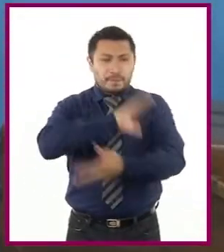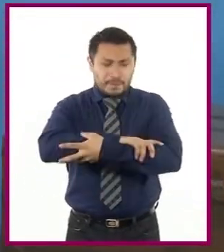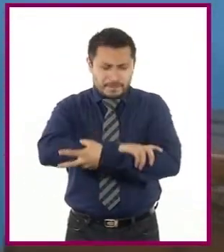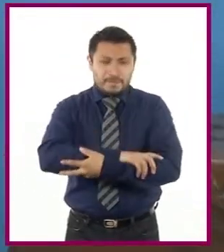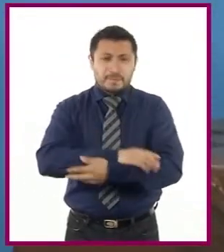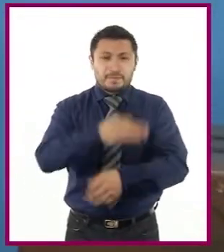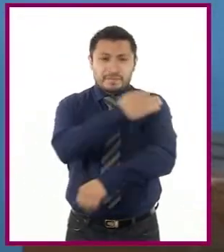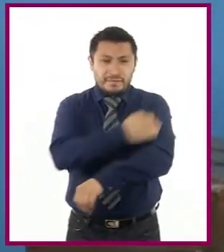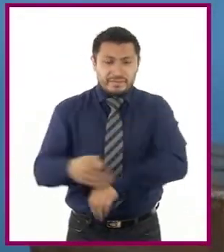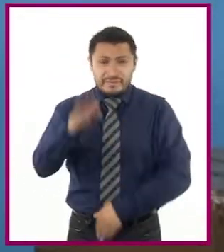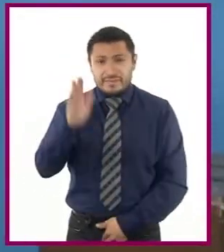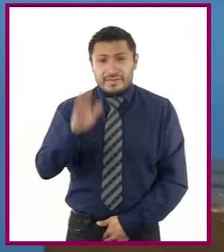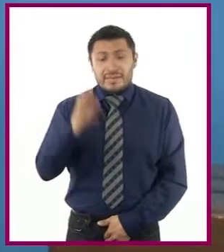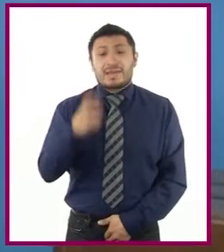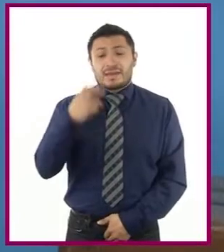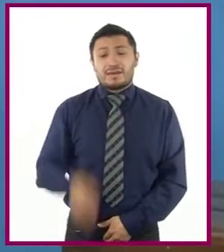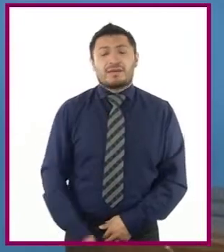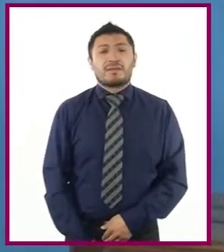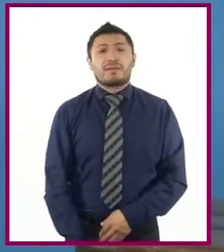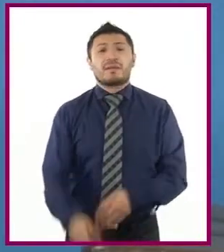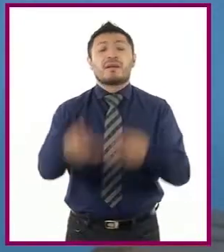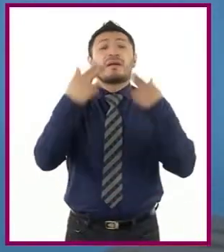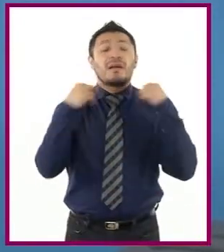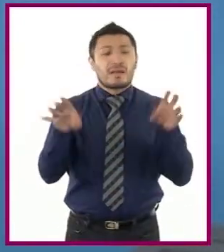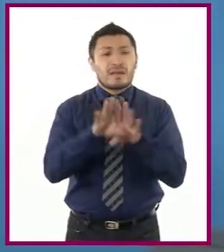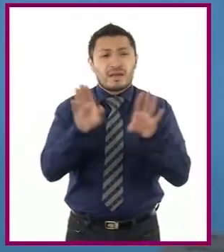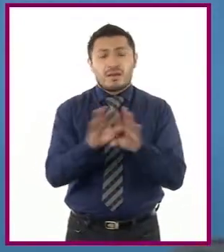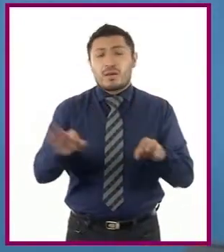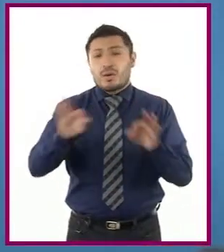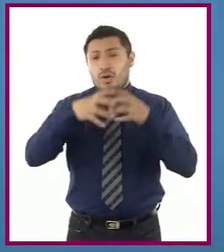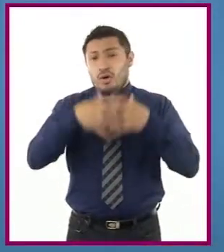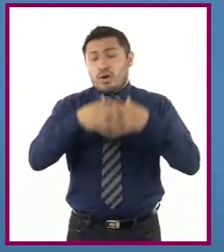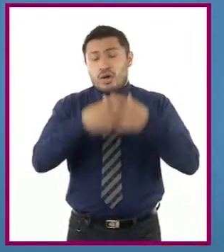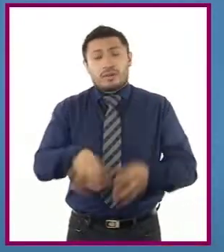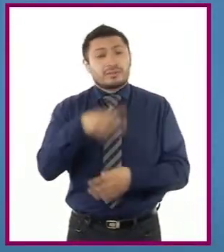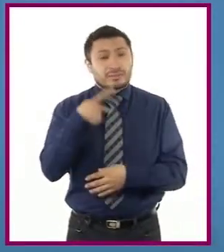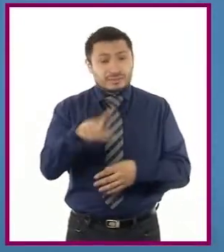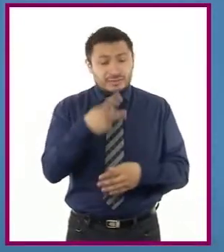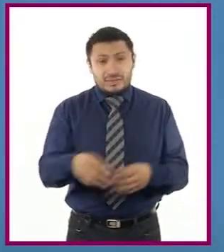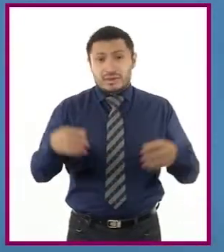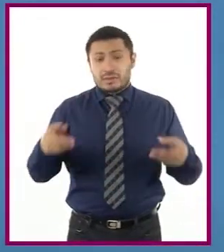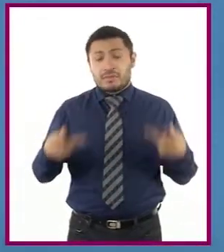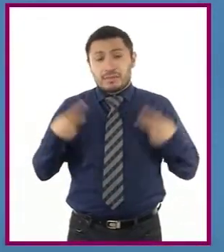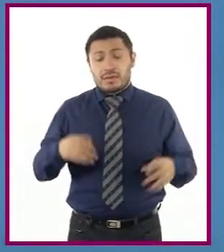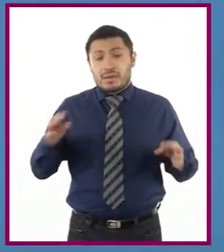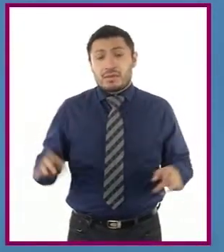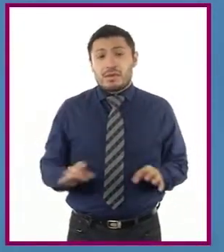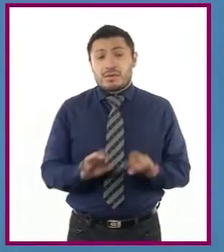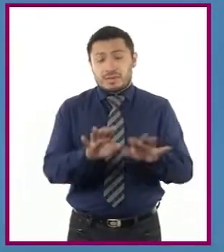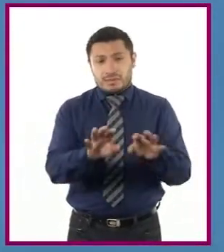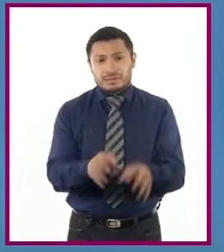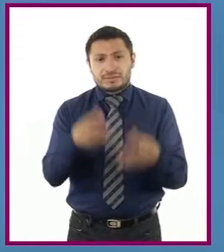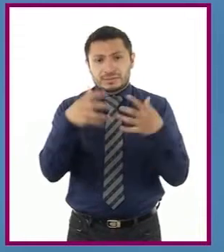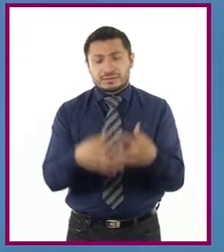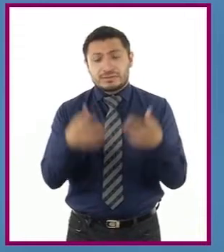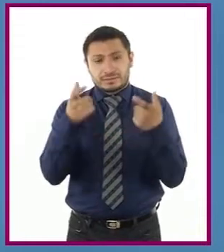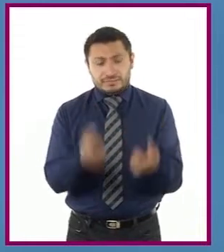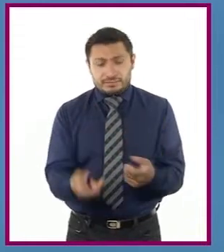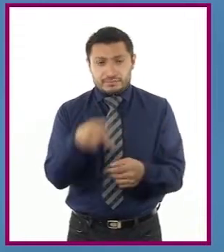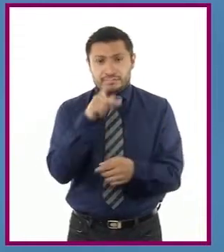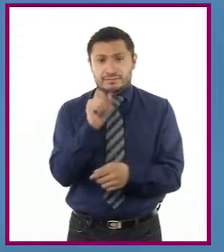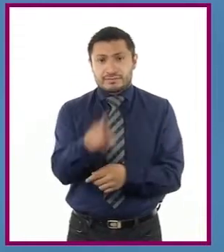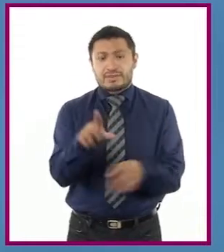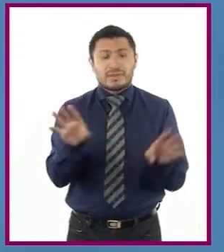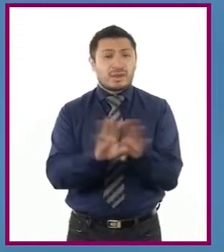ello, fue que la hacienda dio pie no solo a un sistema de propiedad y poblamiento y a un sistema económico, sino también a uno